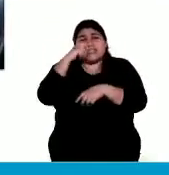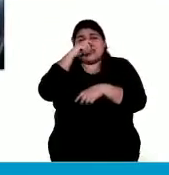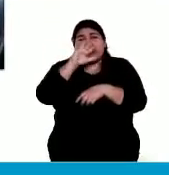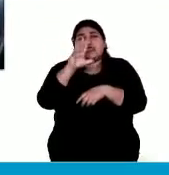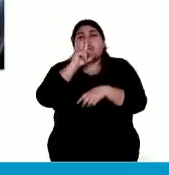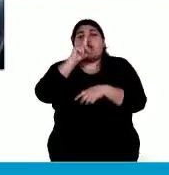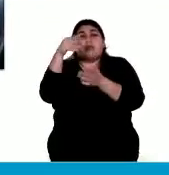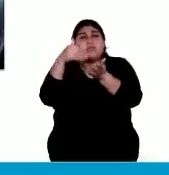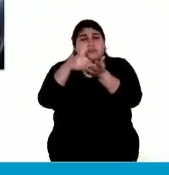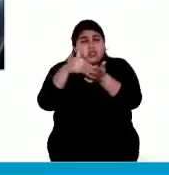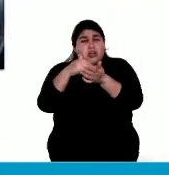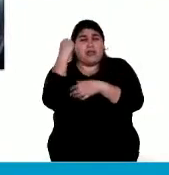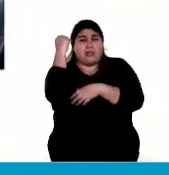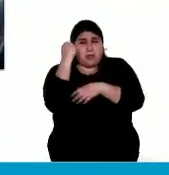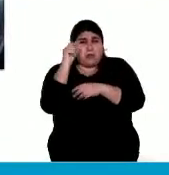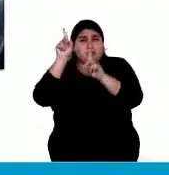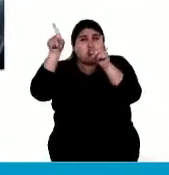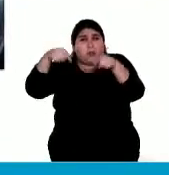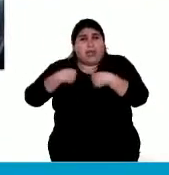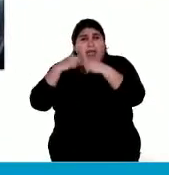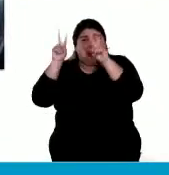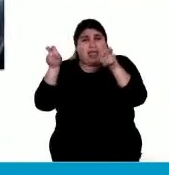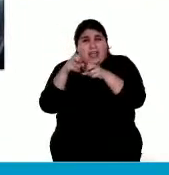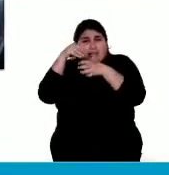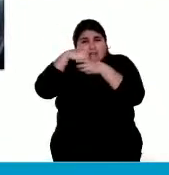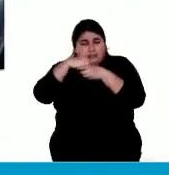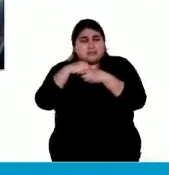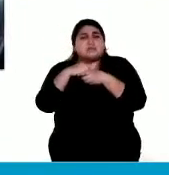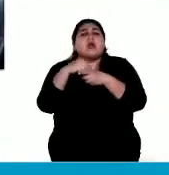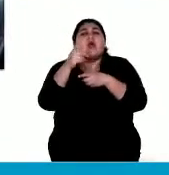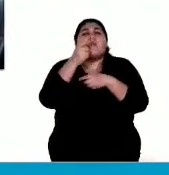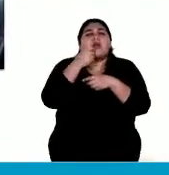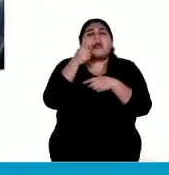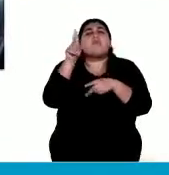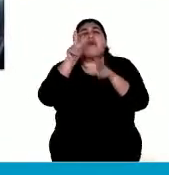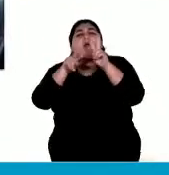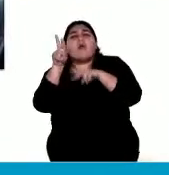de pesos son de libre disponibilidad. De manera que si uno quería buscar